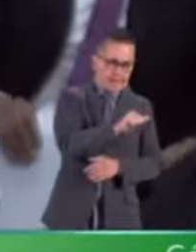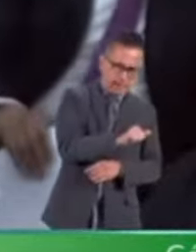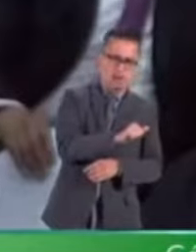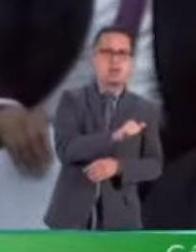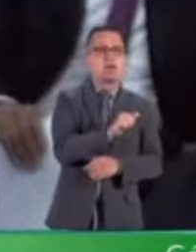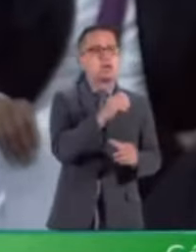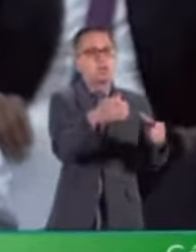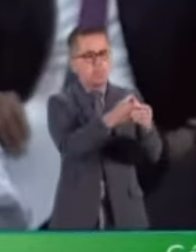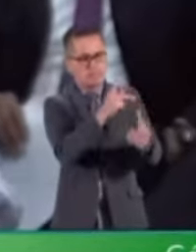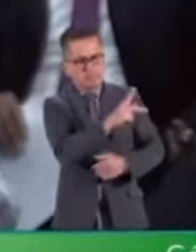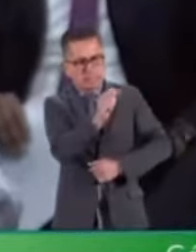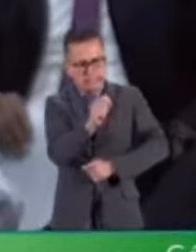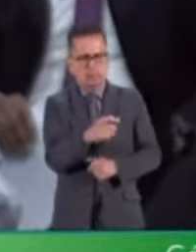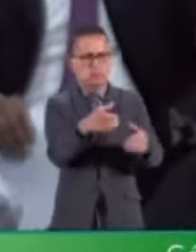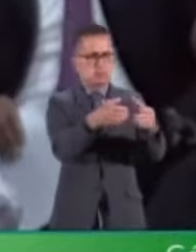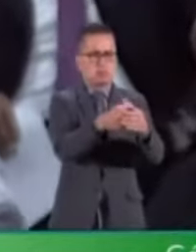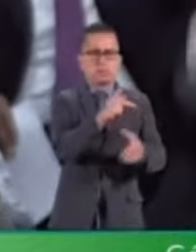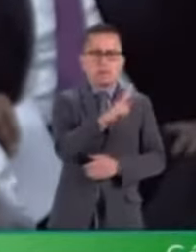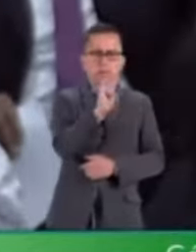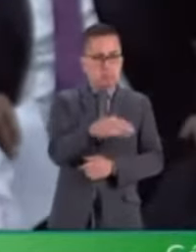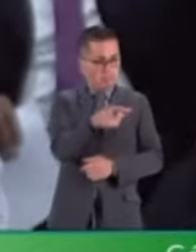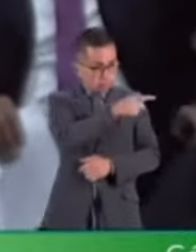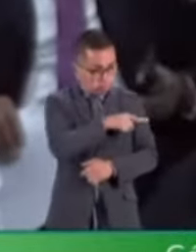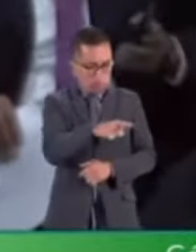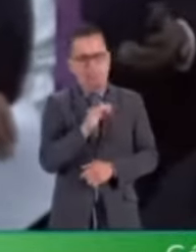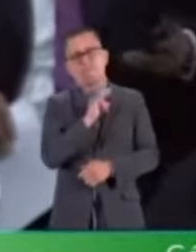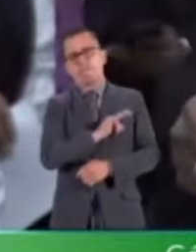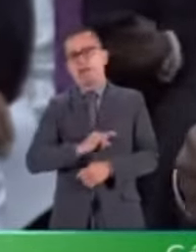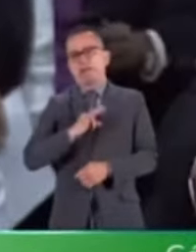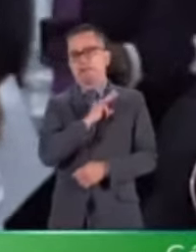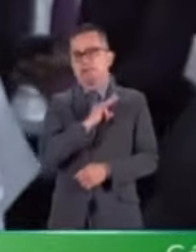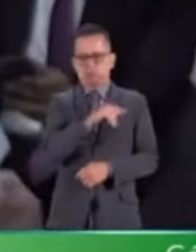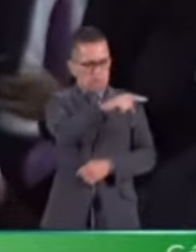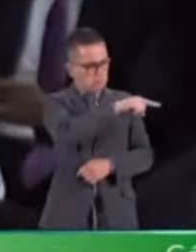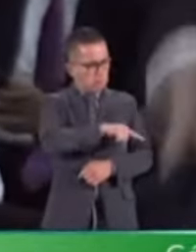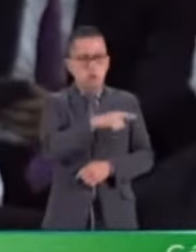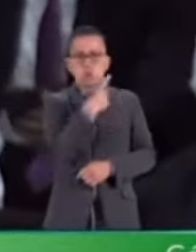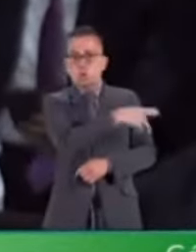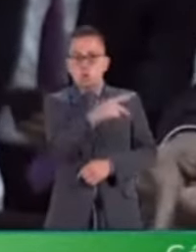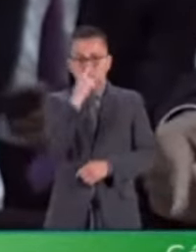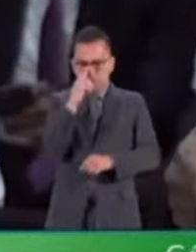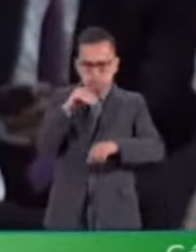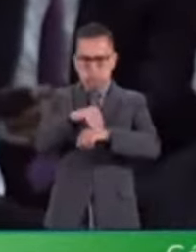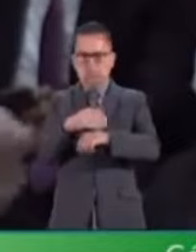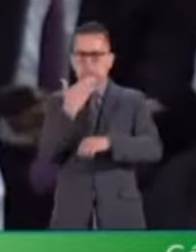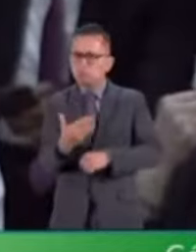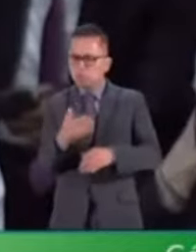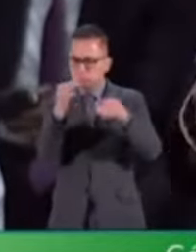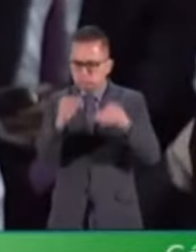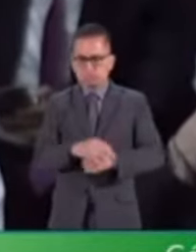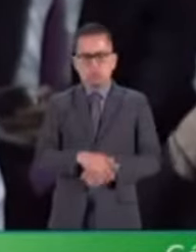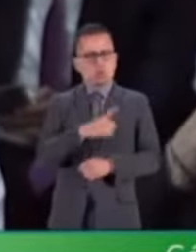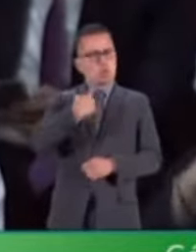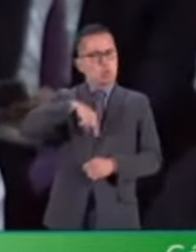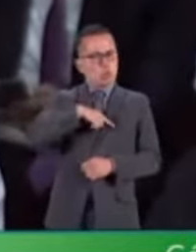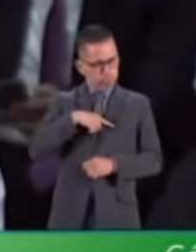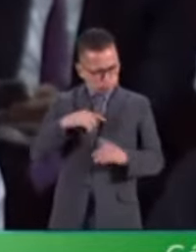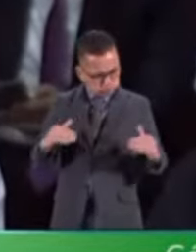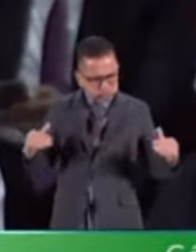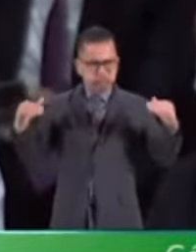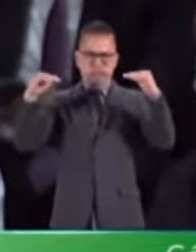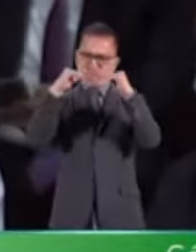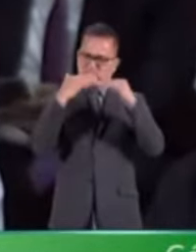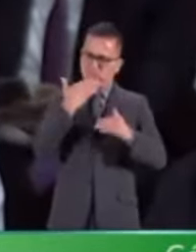PT y al Verde por su comportamiento. Hemos estado a la altura del